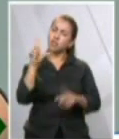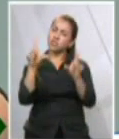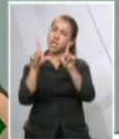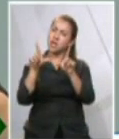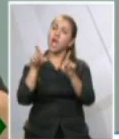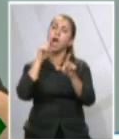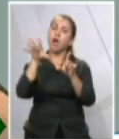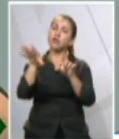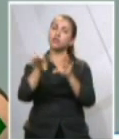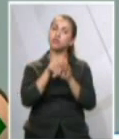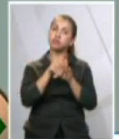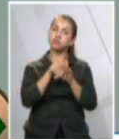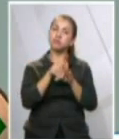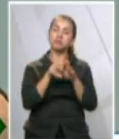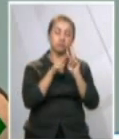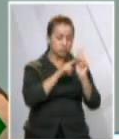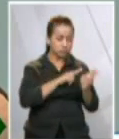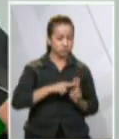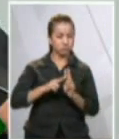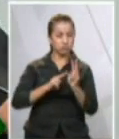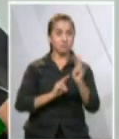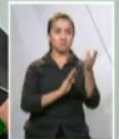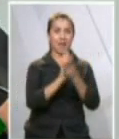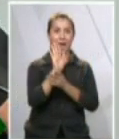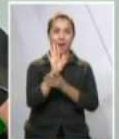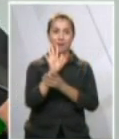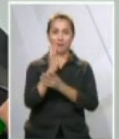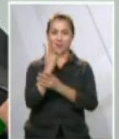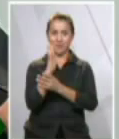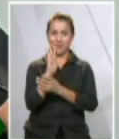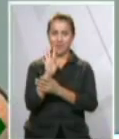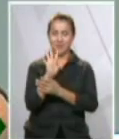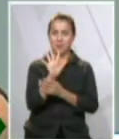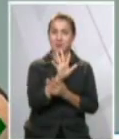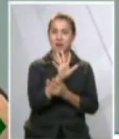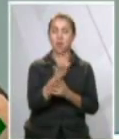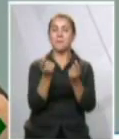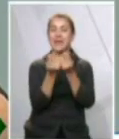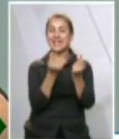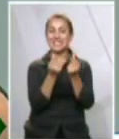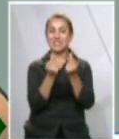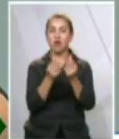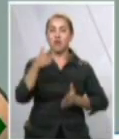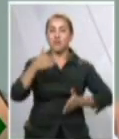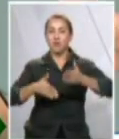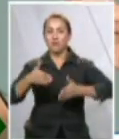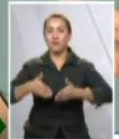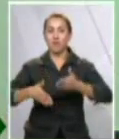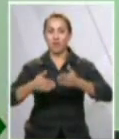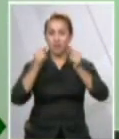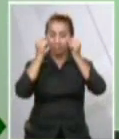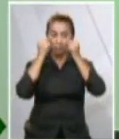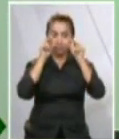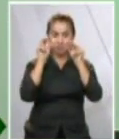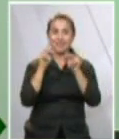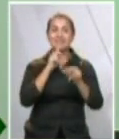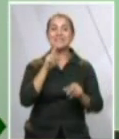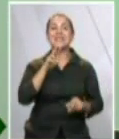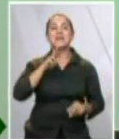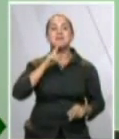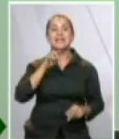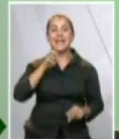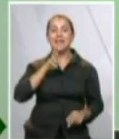Y la mano que dice Rodrigo era algo así como... Era parecida a la mano de Terminator. Perfecto. Ya, está buenísimo el ejemplo, ya. Ok.